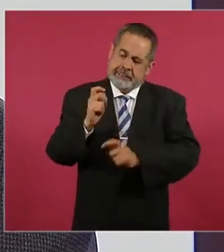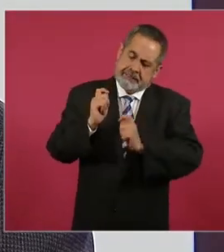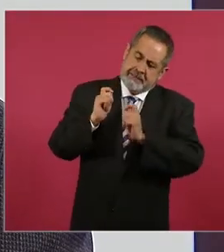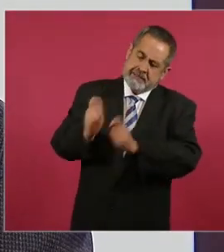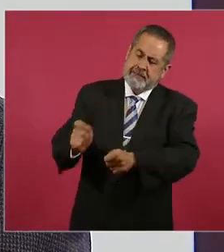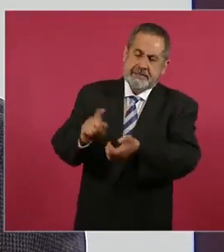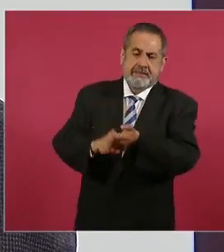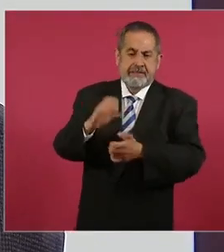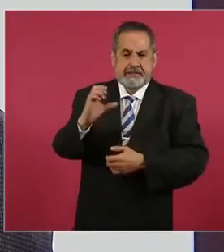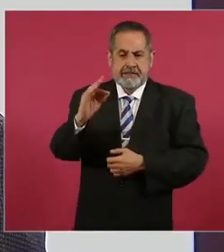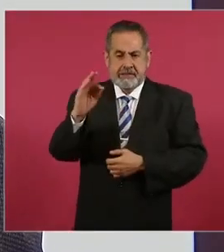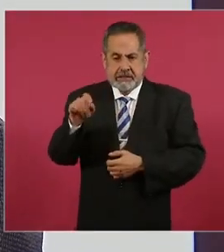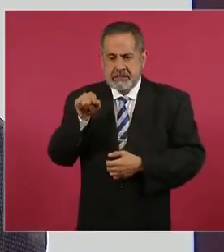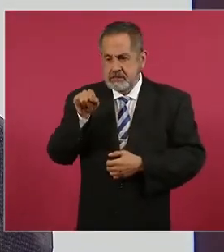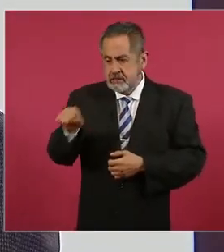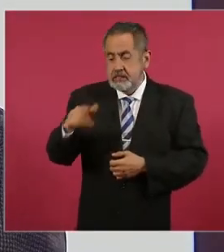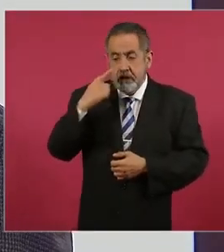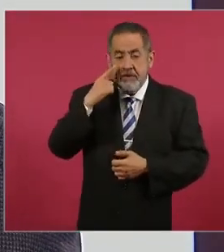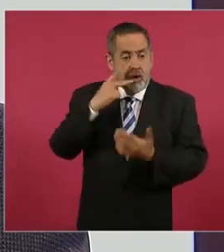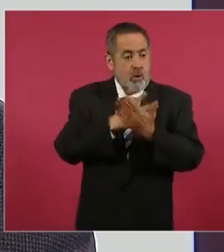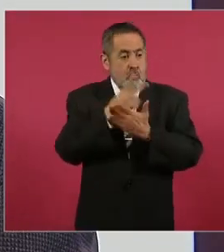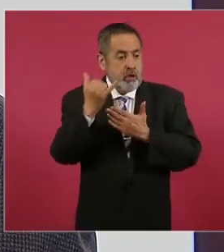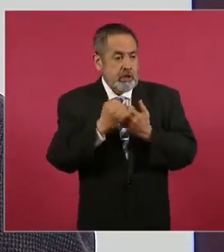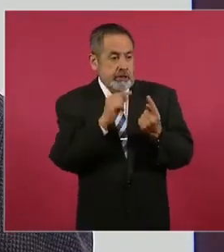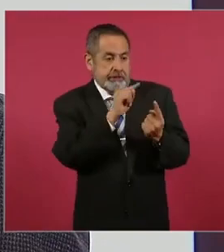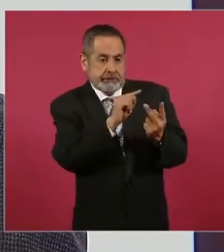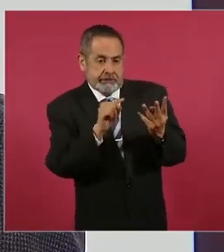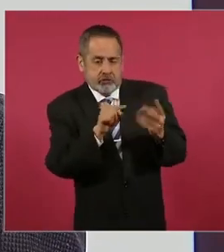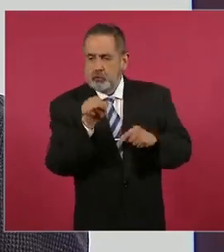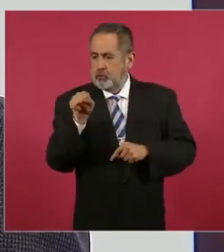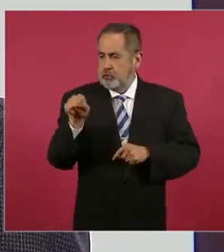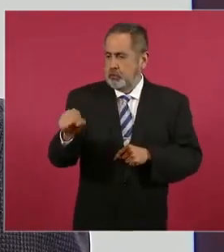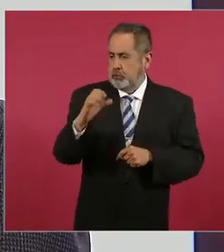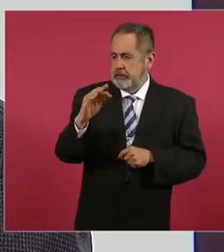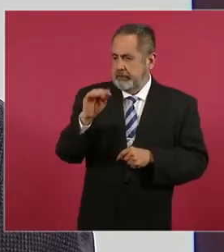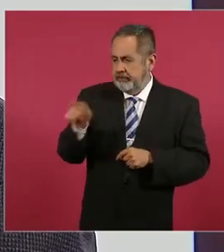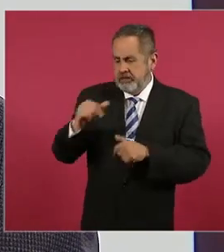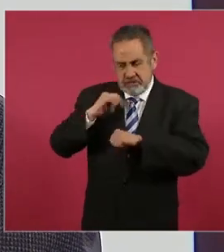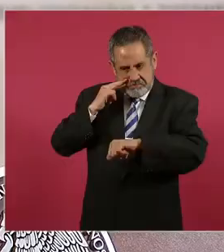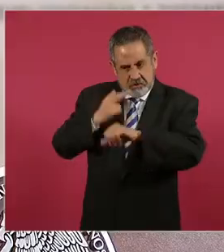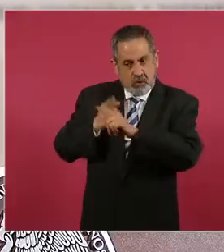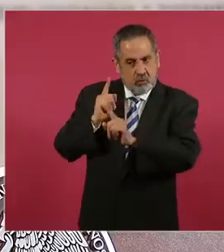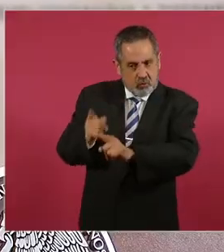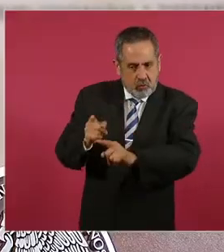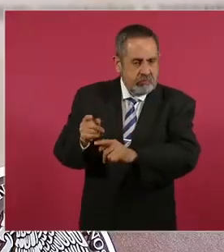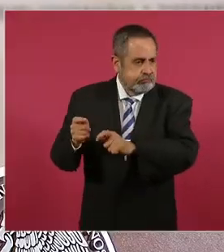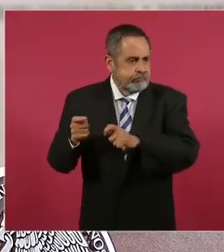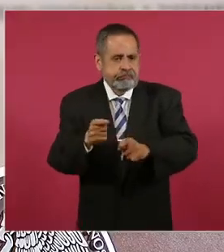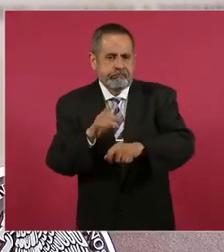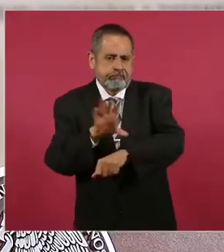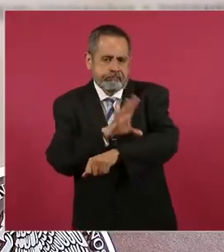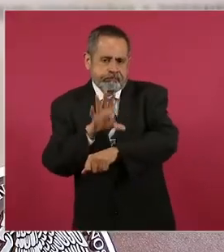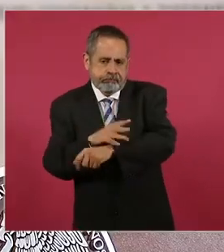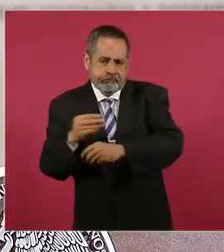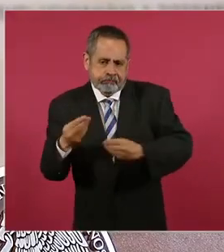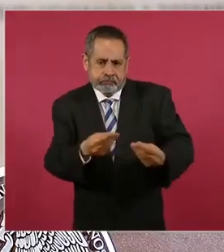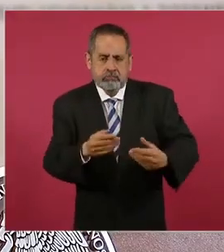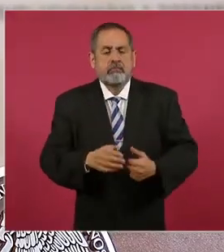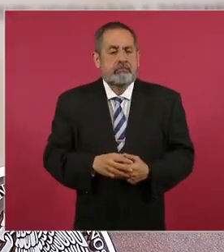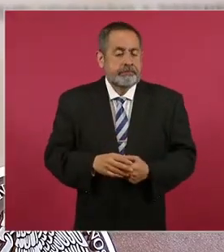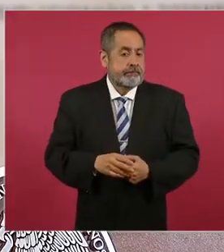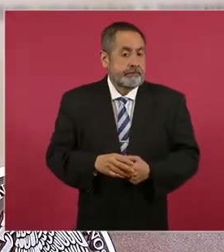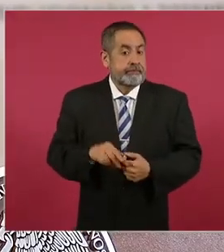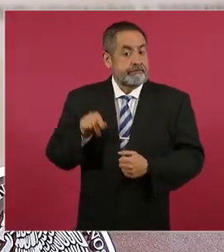los proyectos más importantes de su administración a la CFE. La comisión participa en